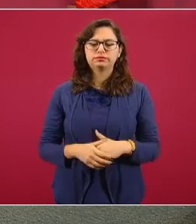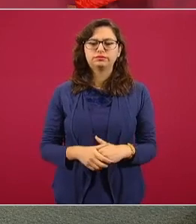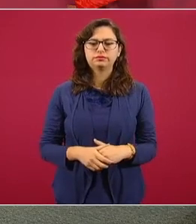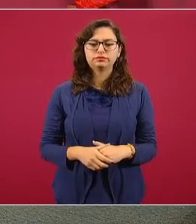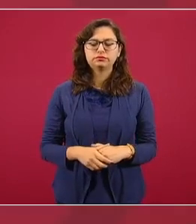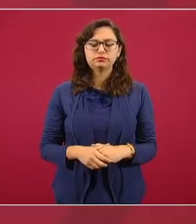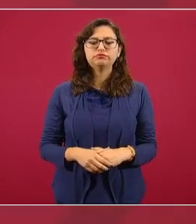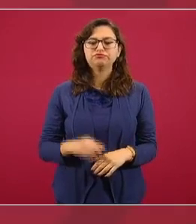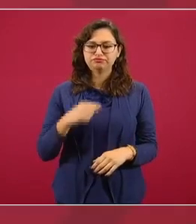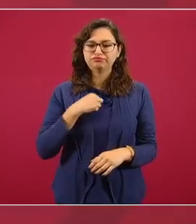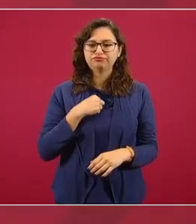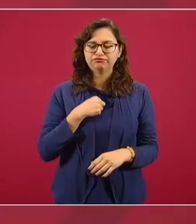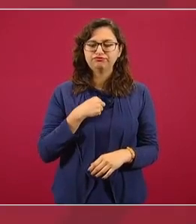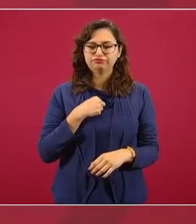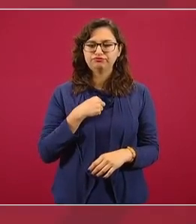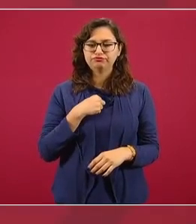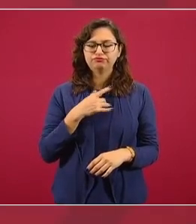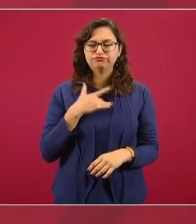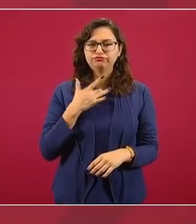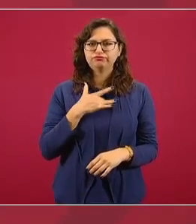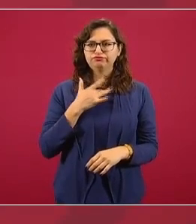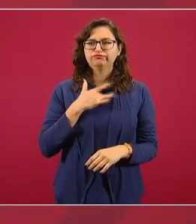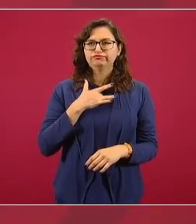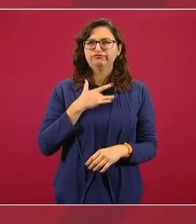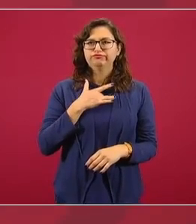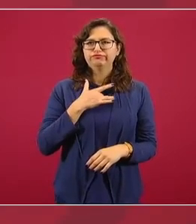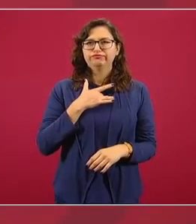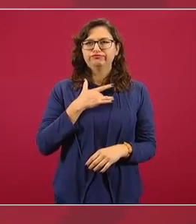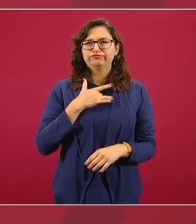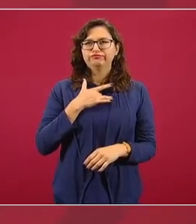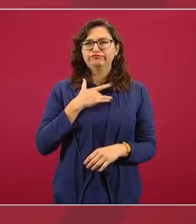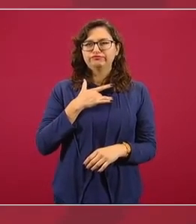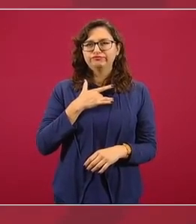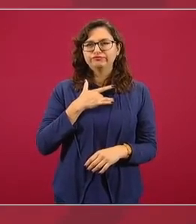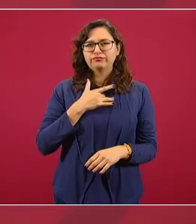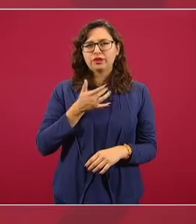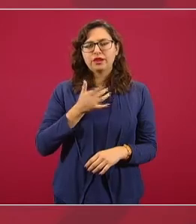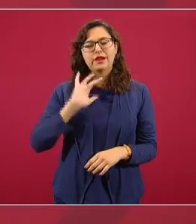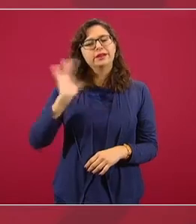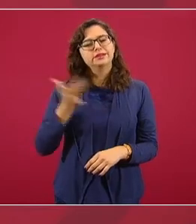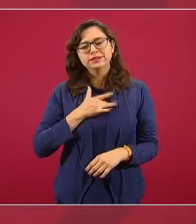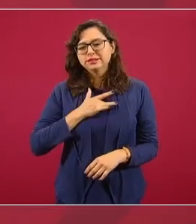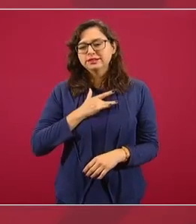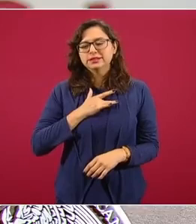Tengo yo el recuerdo de que